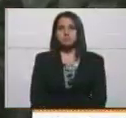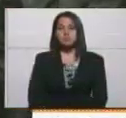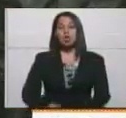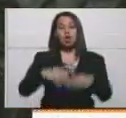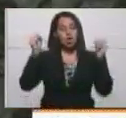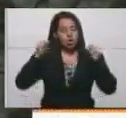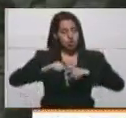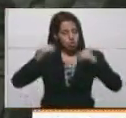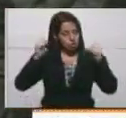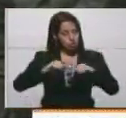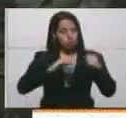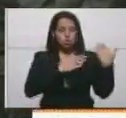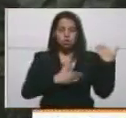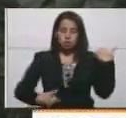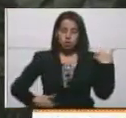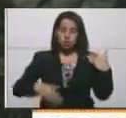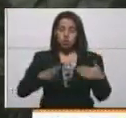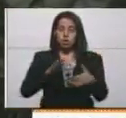Correcto, camarada.